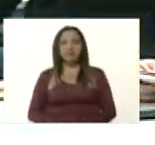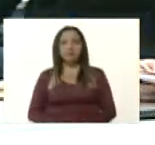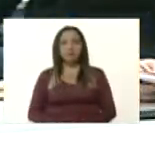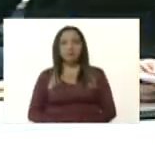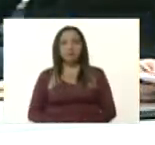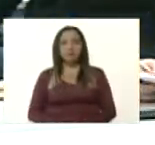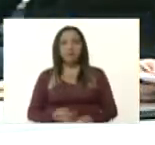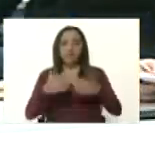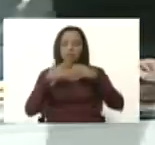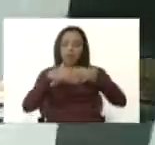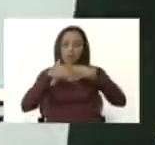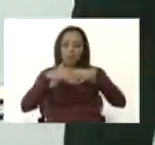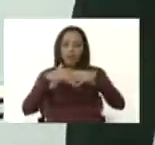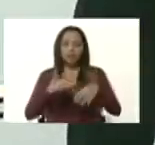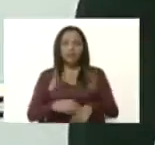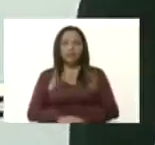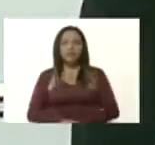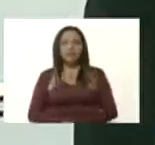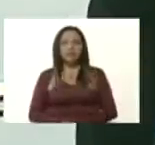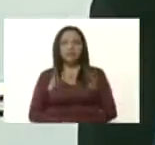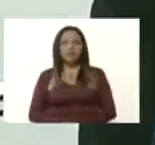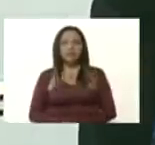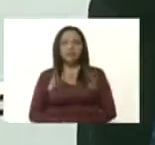Presa Valevén.